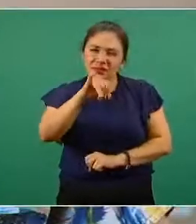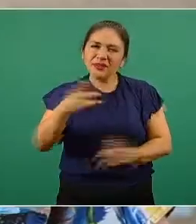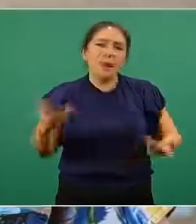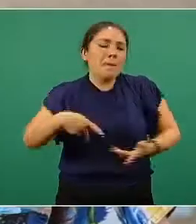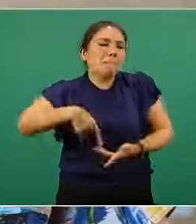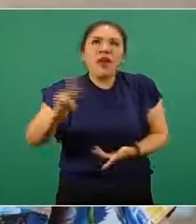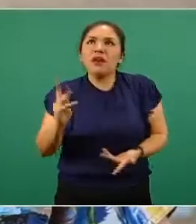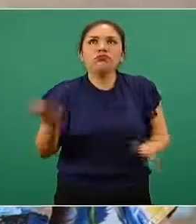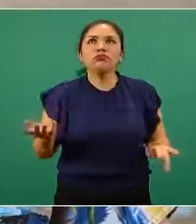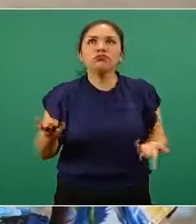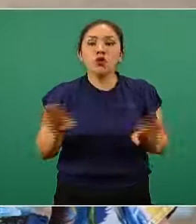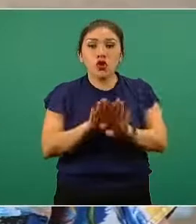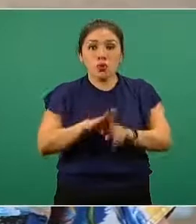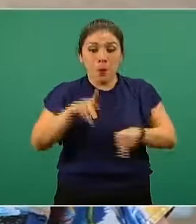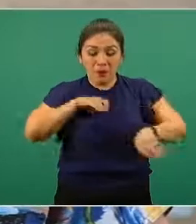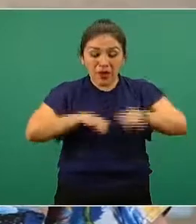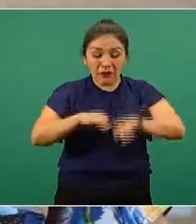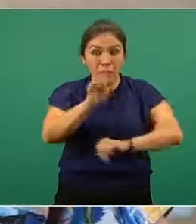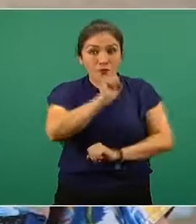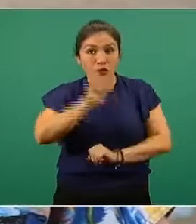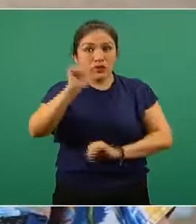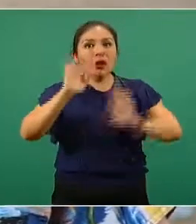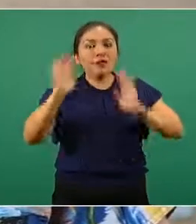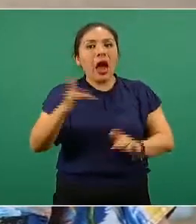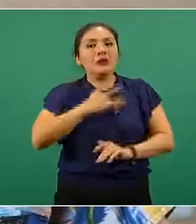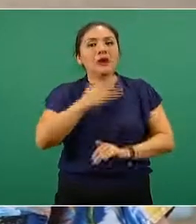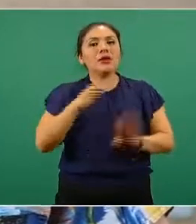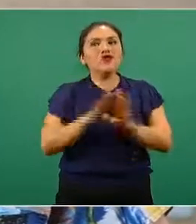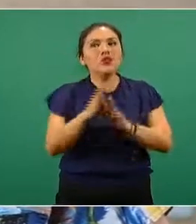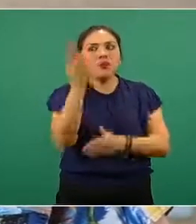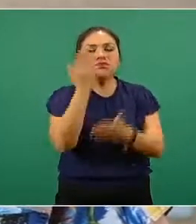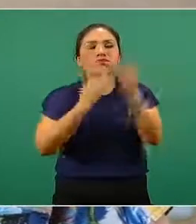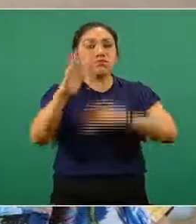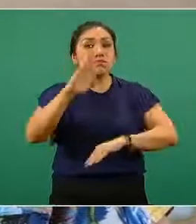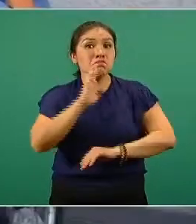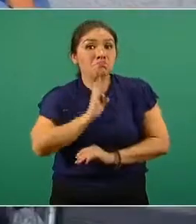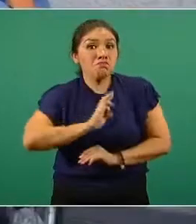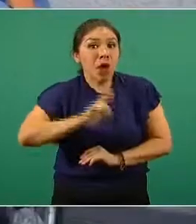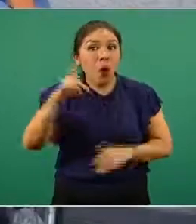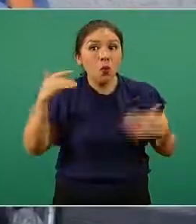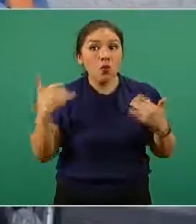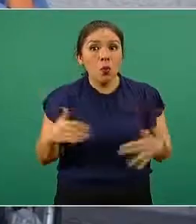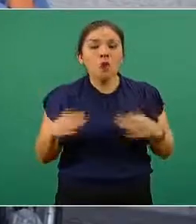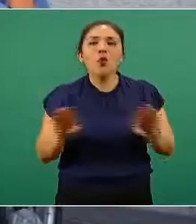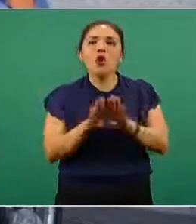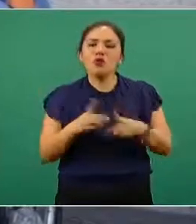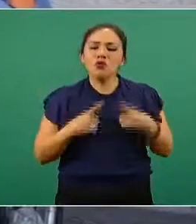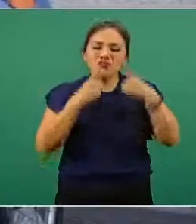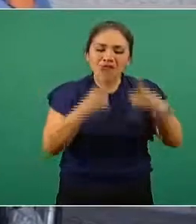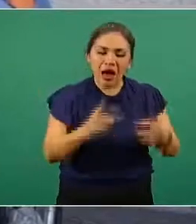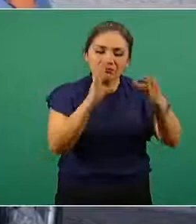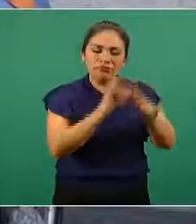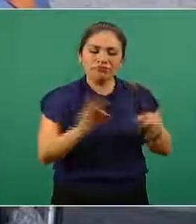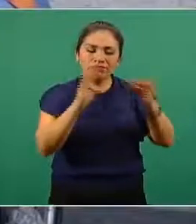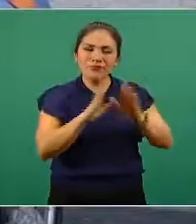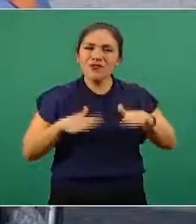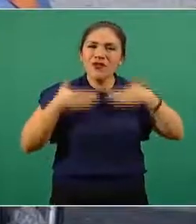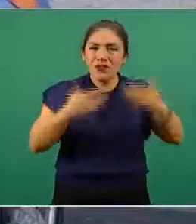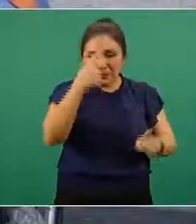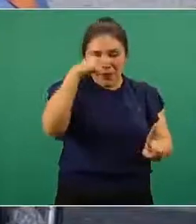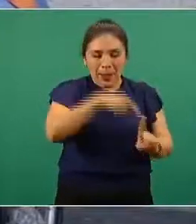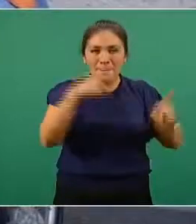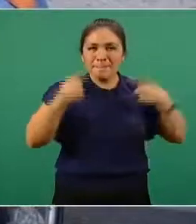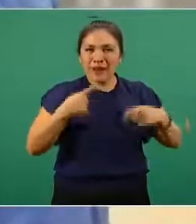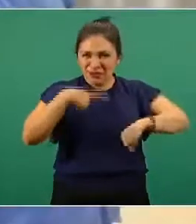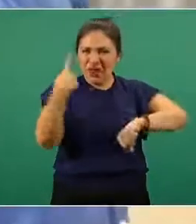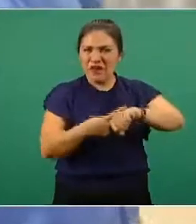a lo nivel profesional hemos crecido impresionantemente. Darle la confianza al paciente